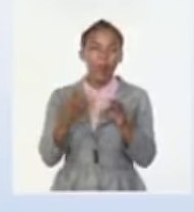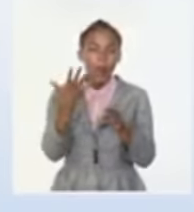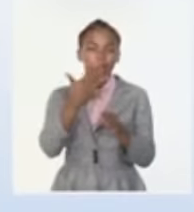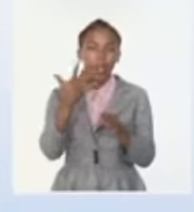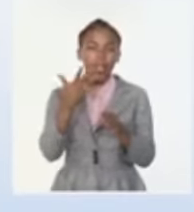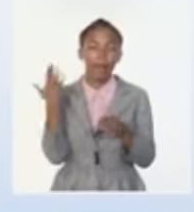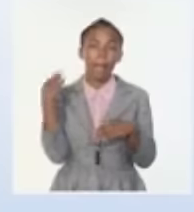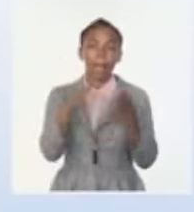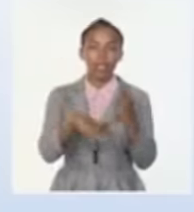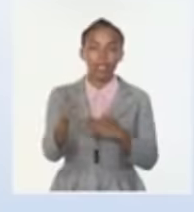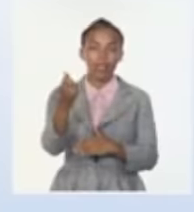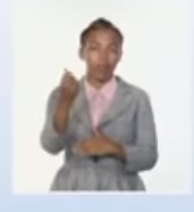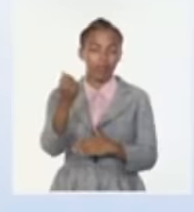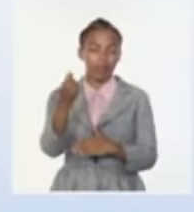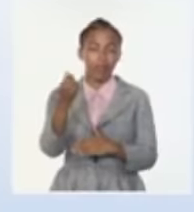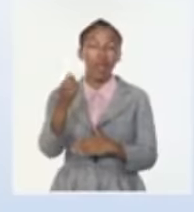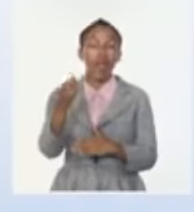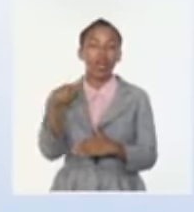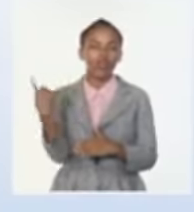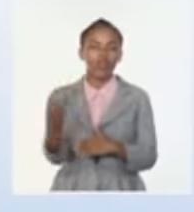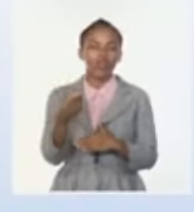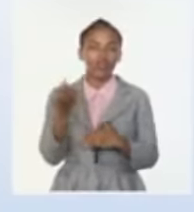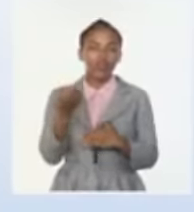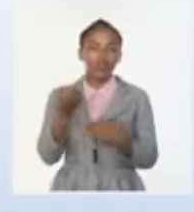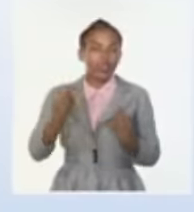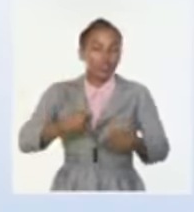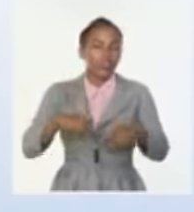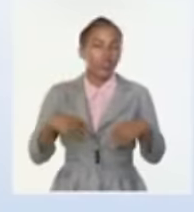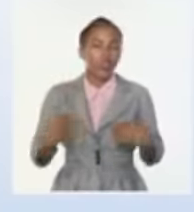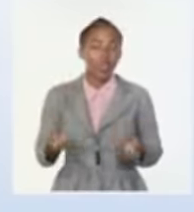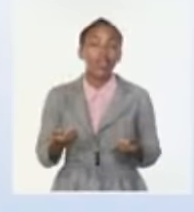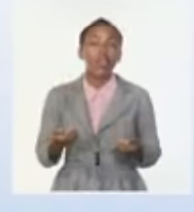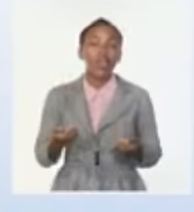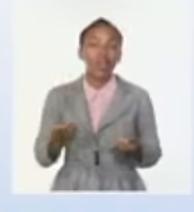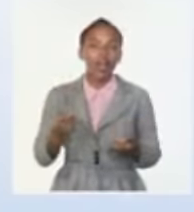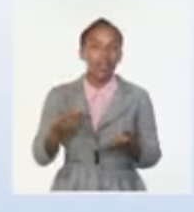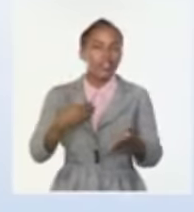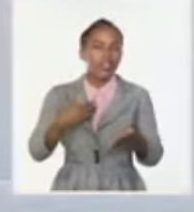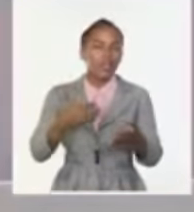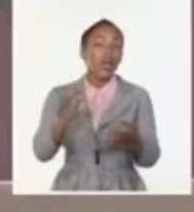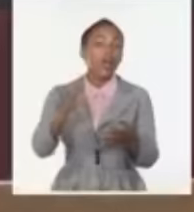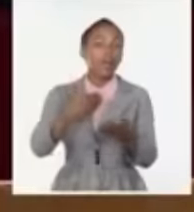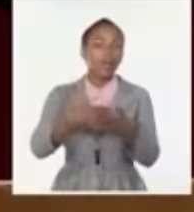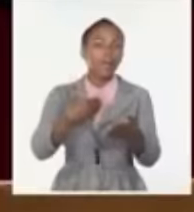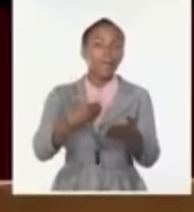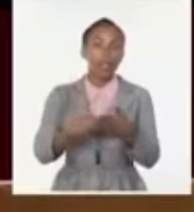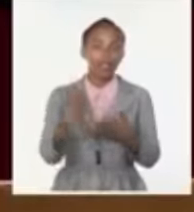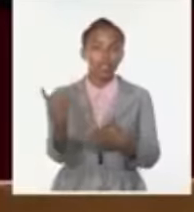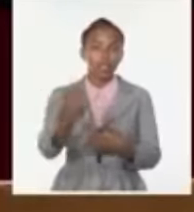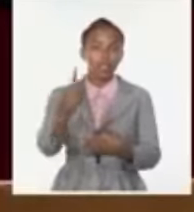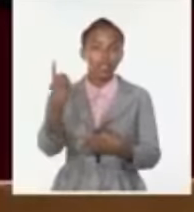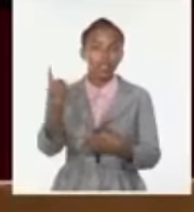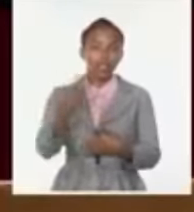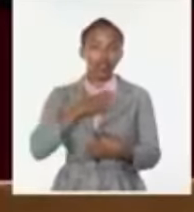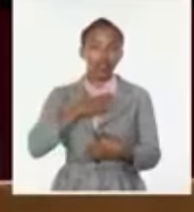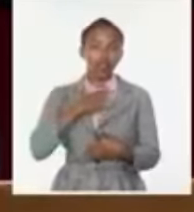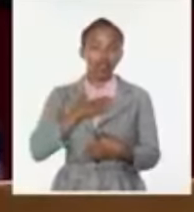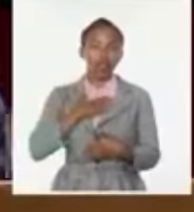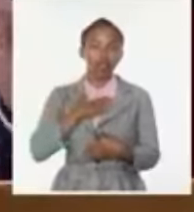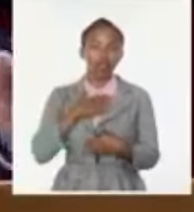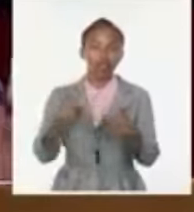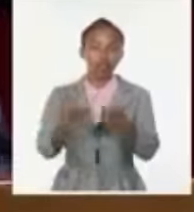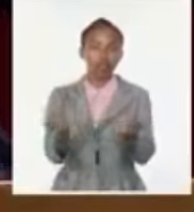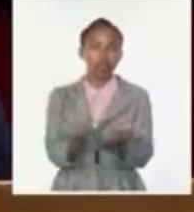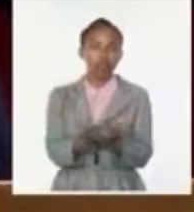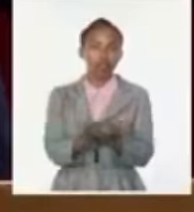Se tomó la decisión de convertirla en una entidad nacional adscrita al Consejo de Ministros,